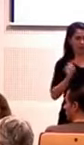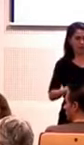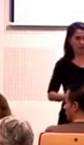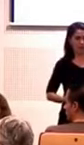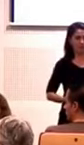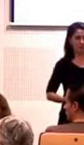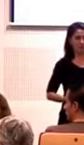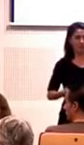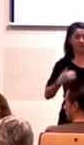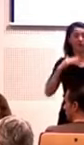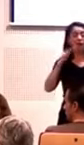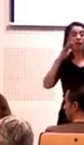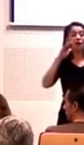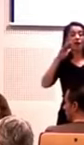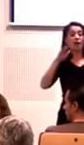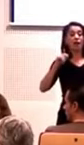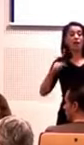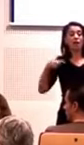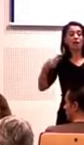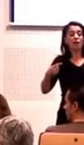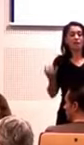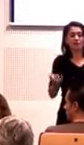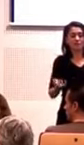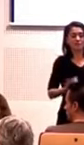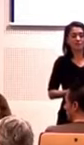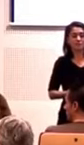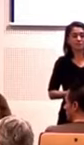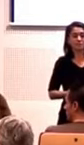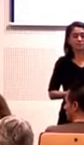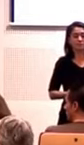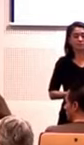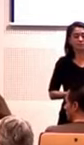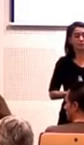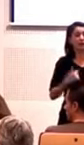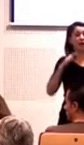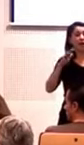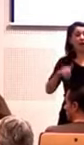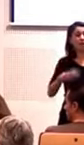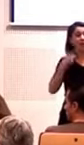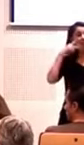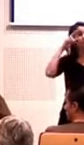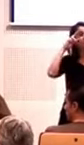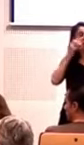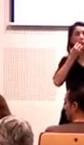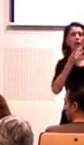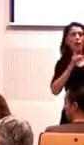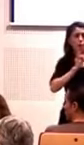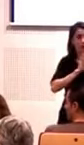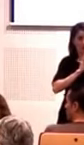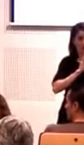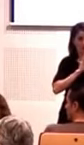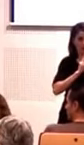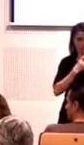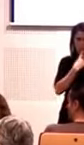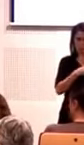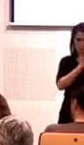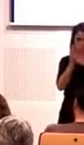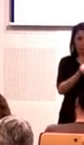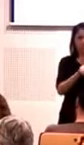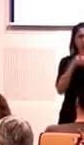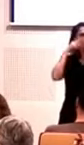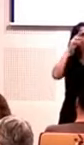¿Qué pasó? Bueno, pero bueno, o sea, la conclusión es, ¿la experiencia fue buena o mala? Si la